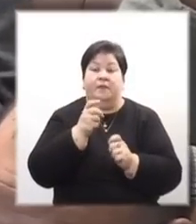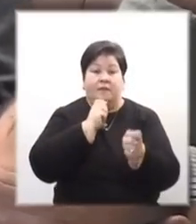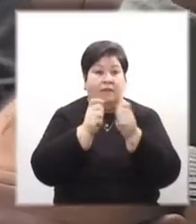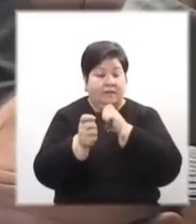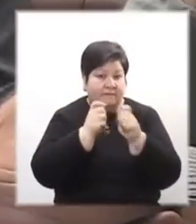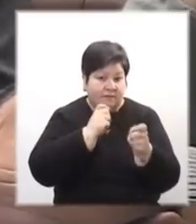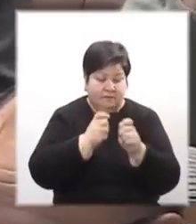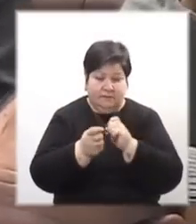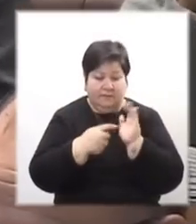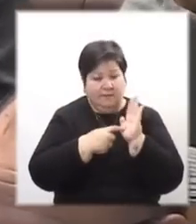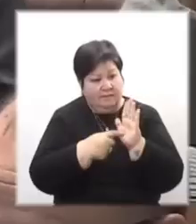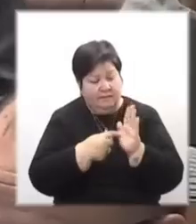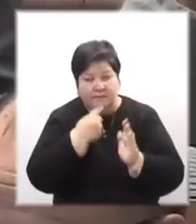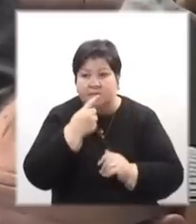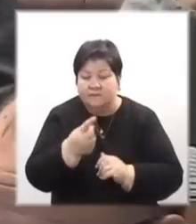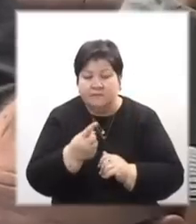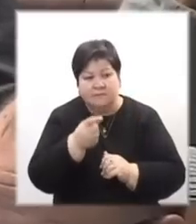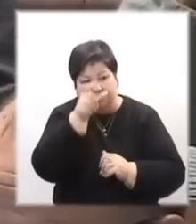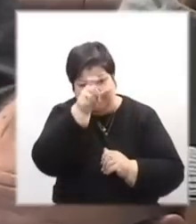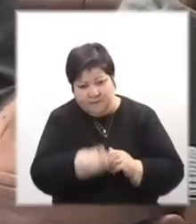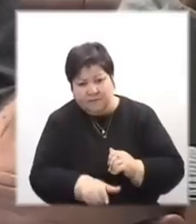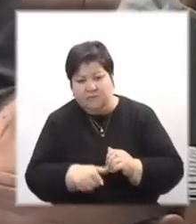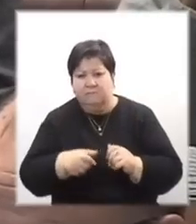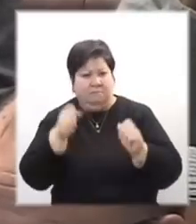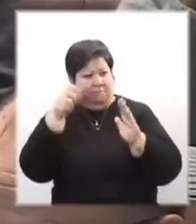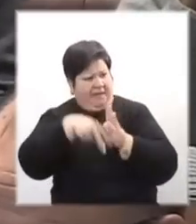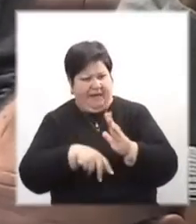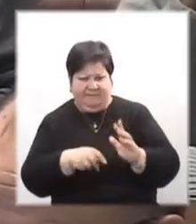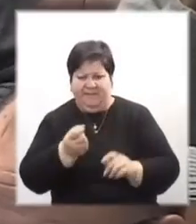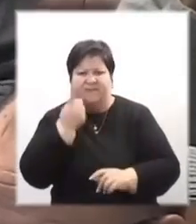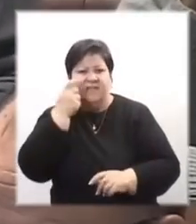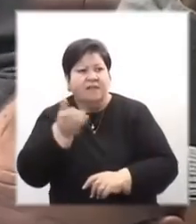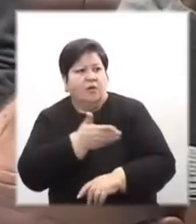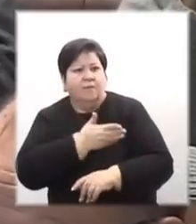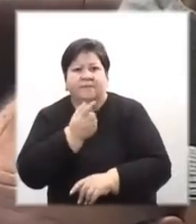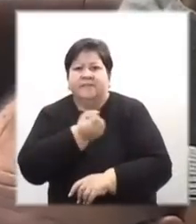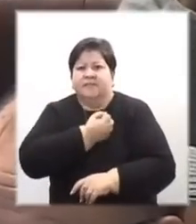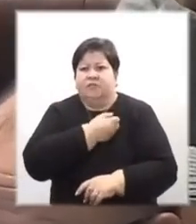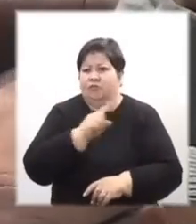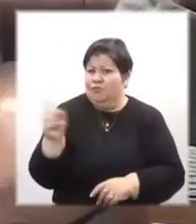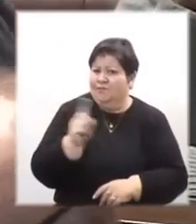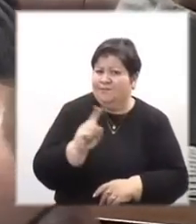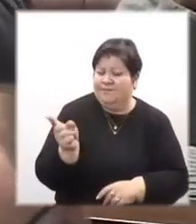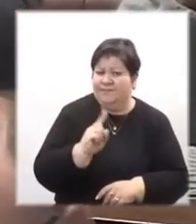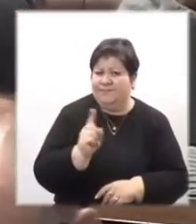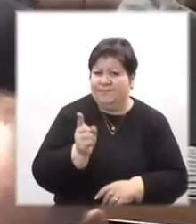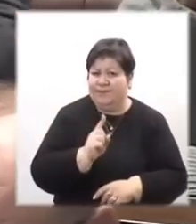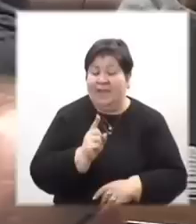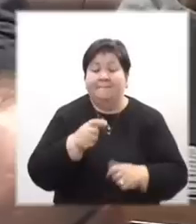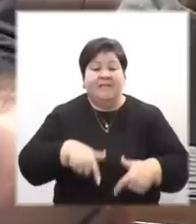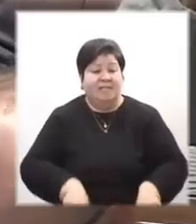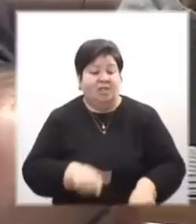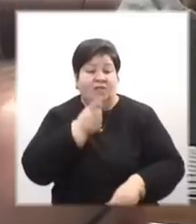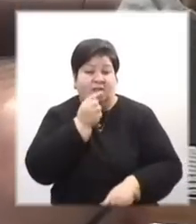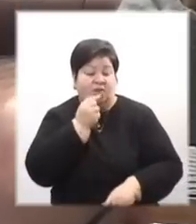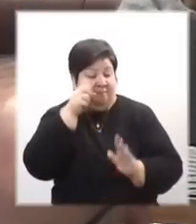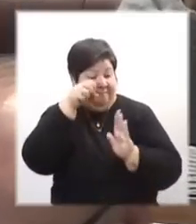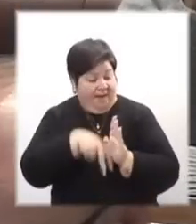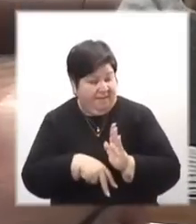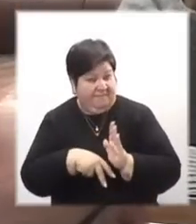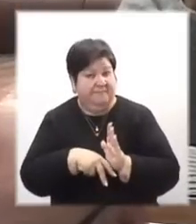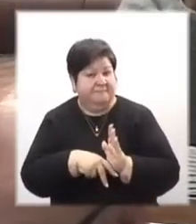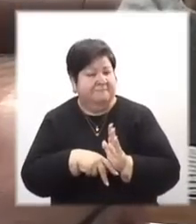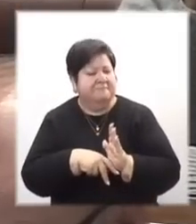lo siguiente, el plan que tenemos no es para evitar homicidios. El plan que tenemos en el Ministerio del Interior es